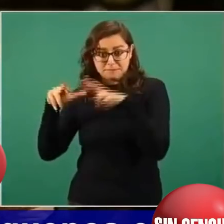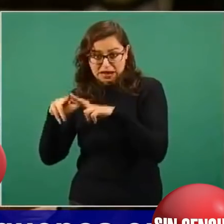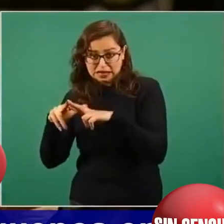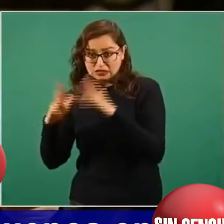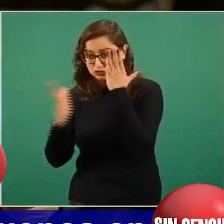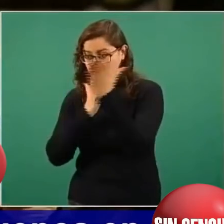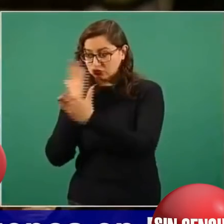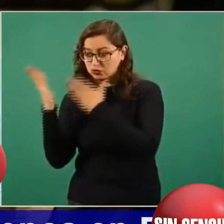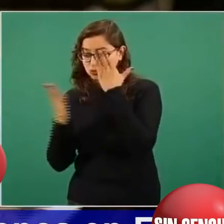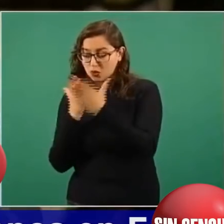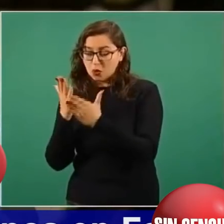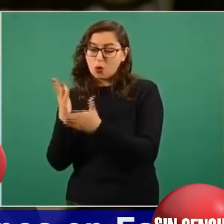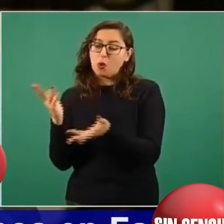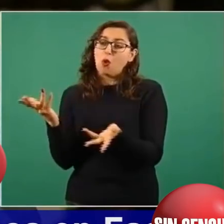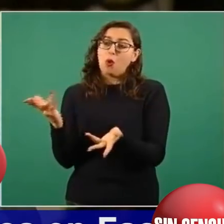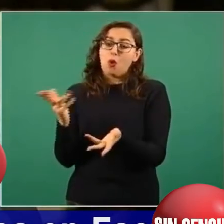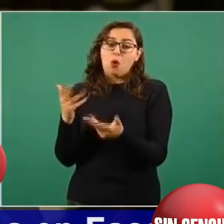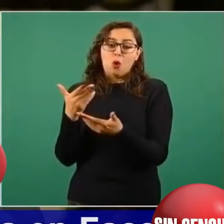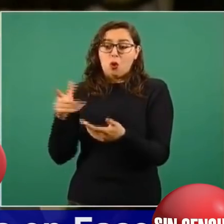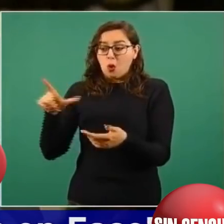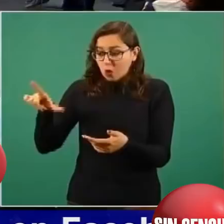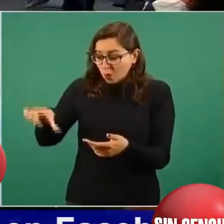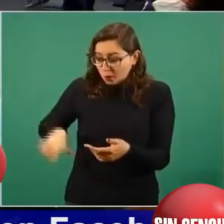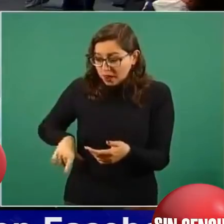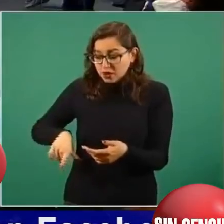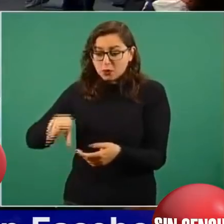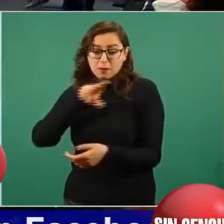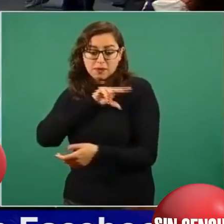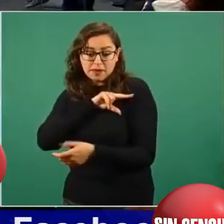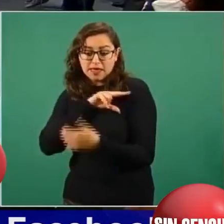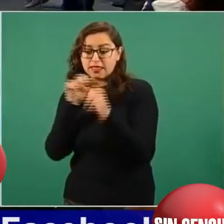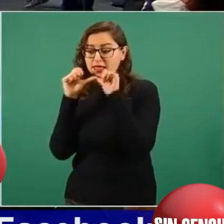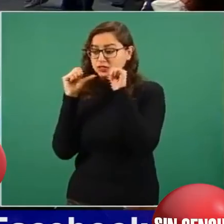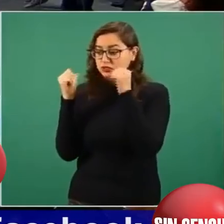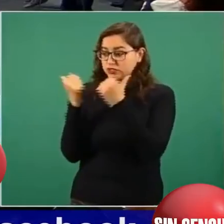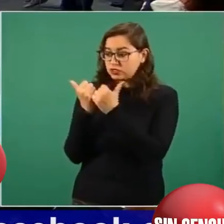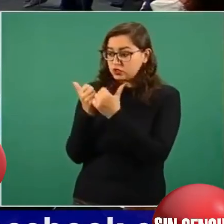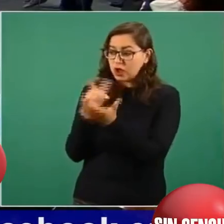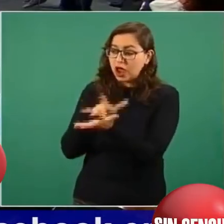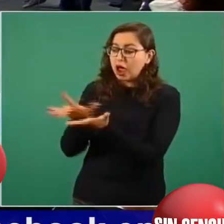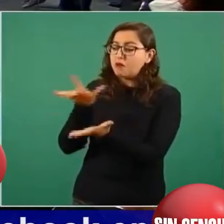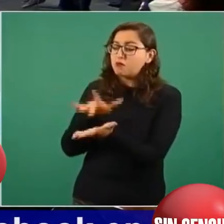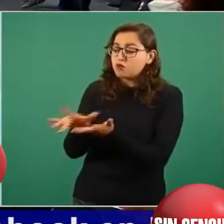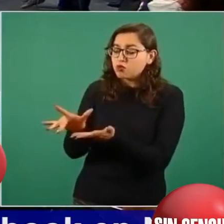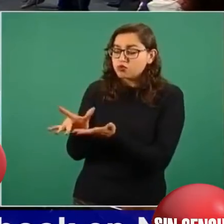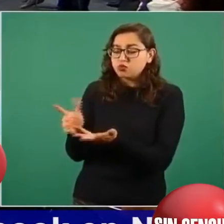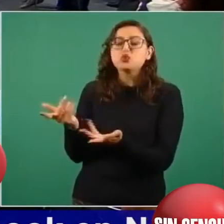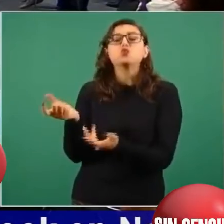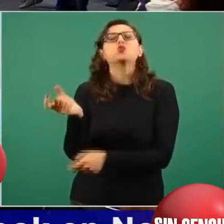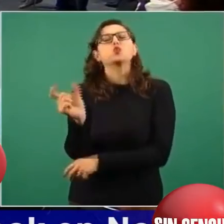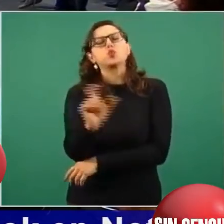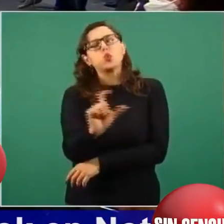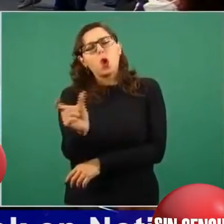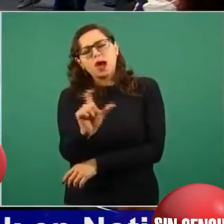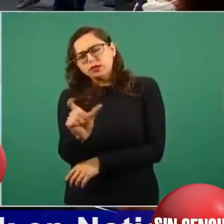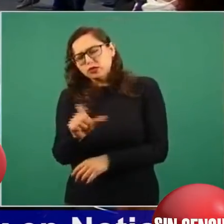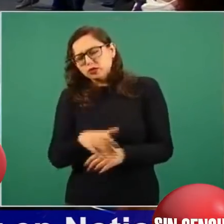privadas? ¿Y cuándo llegará esa revolución educativa a los